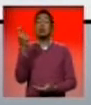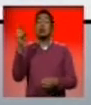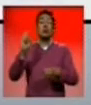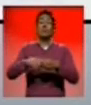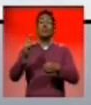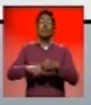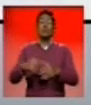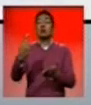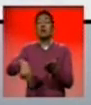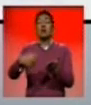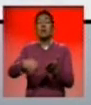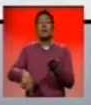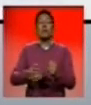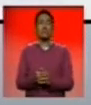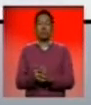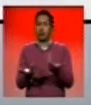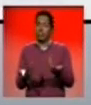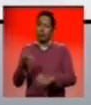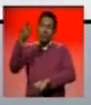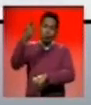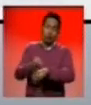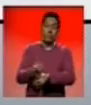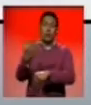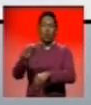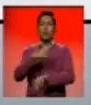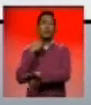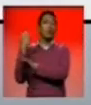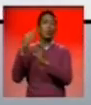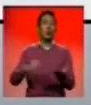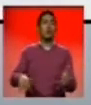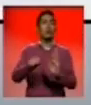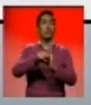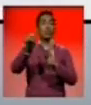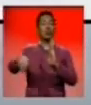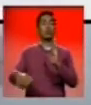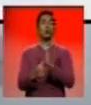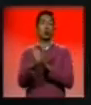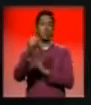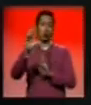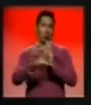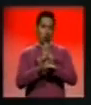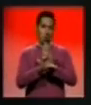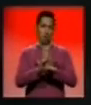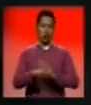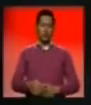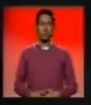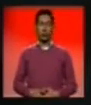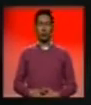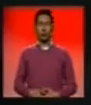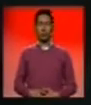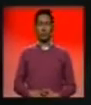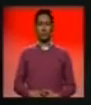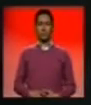hecho presunto es la sentencia debidamente ejecutoriada por el Ministerio de la Ley. Silra Traslaviña, Cama Noticias.